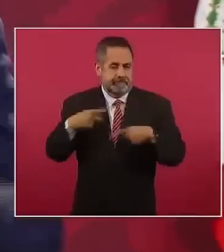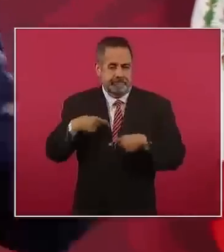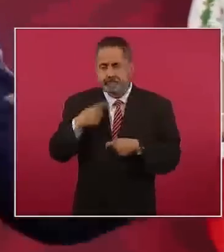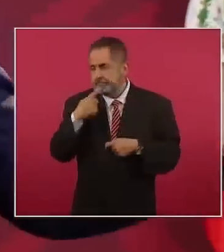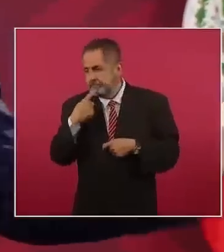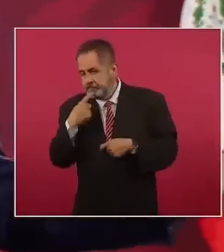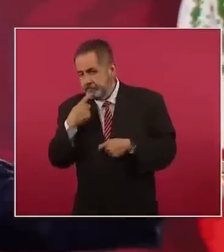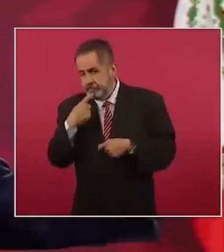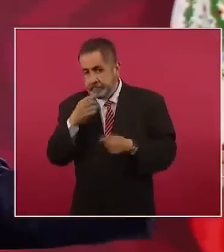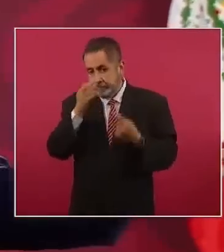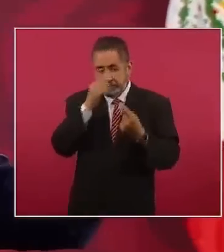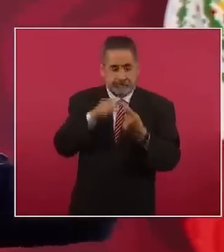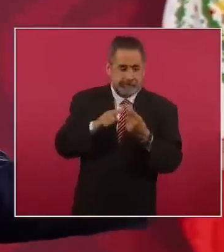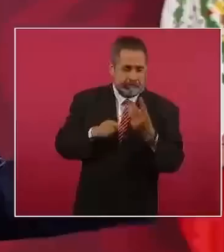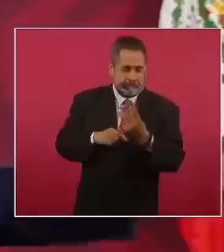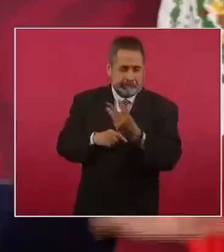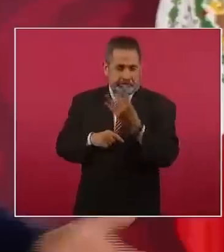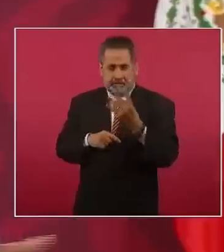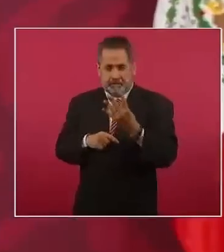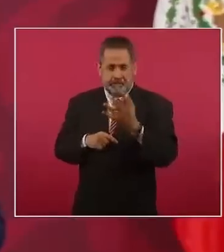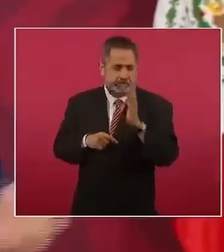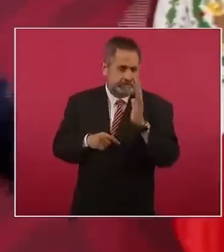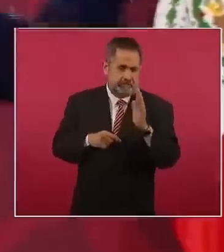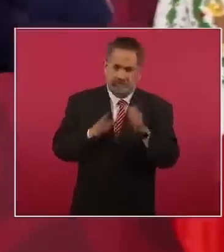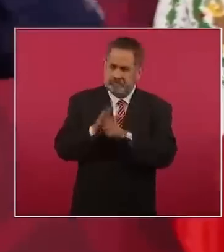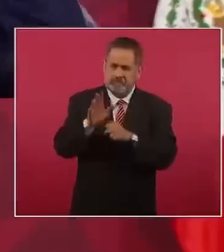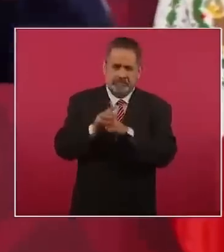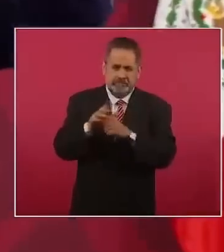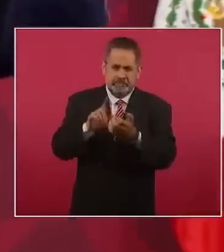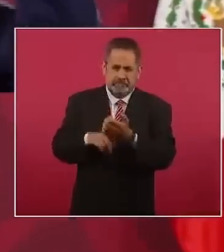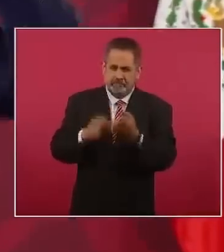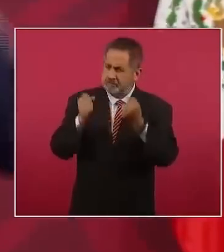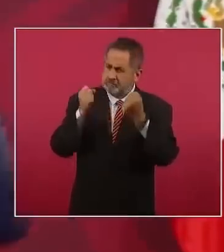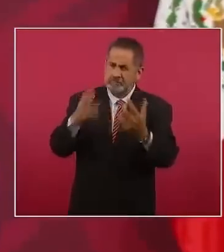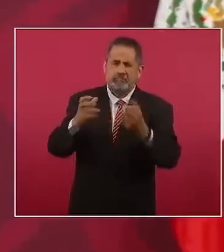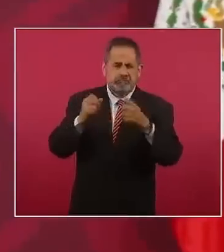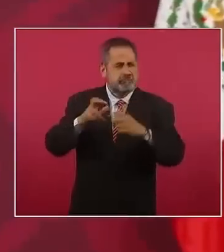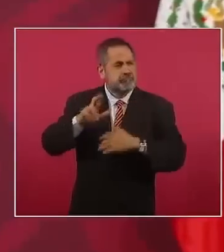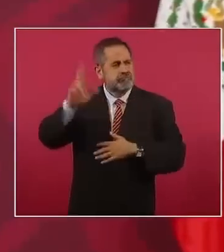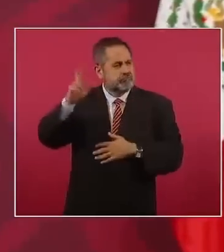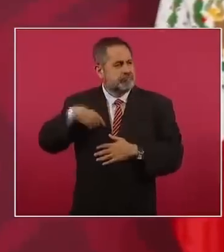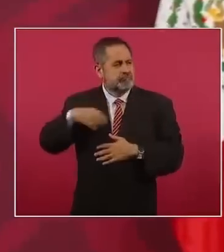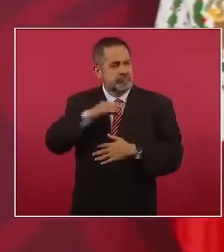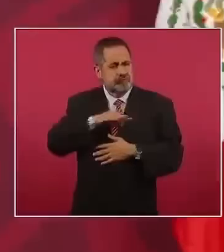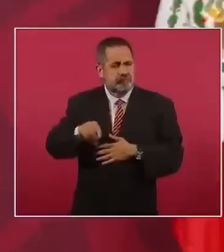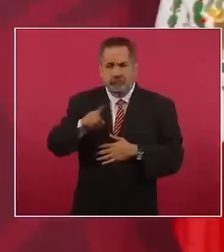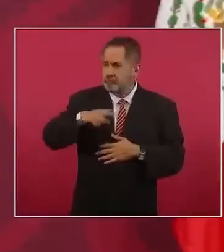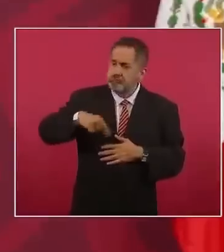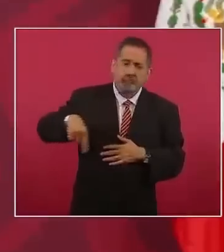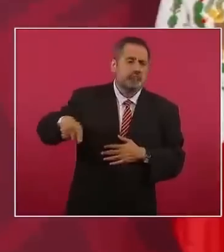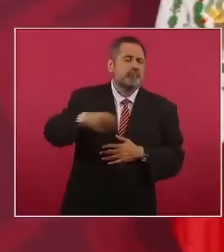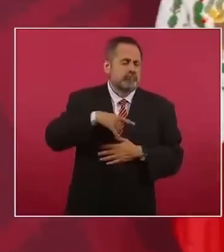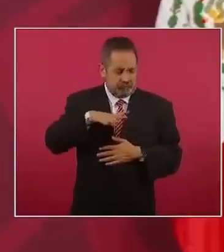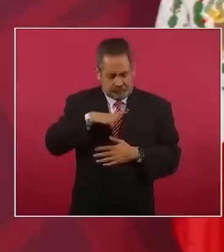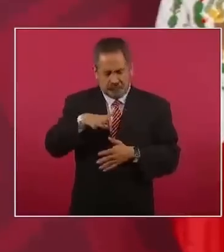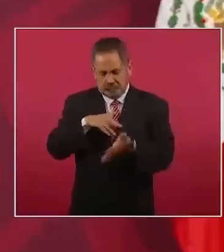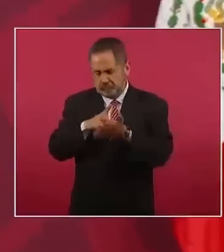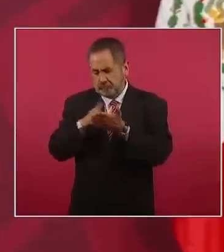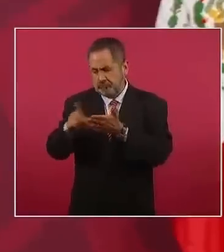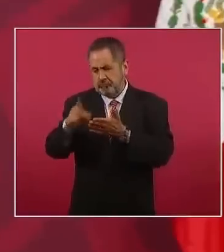porque no nada más hay 3 o 4 o 5, van a salir y todos tienen derecho.